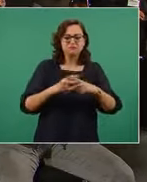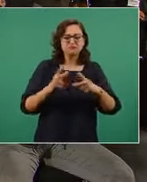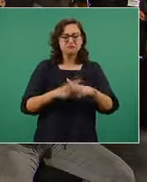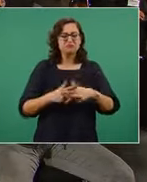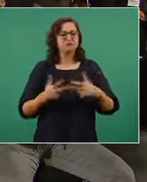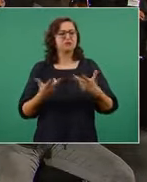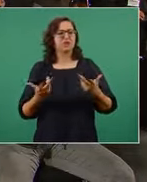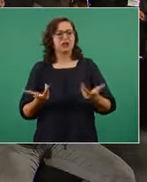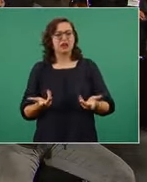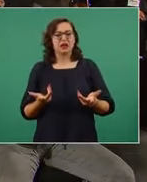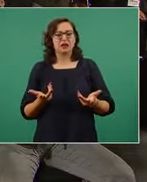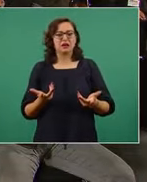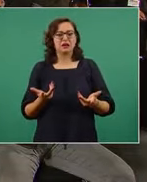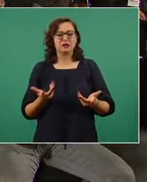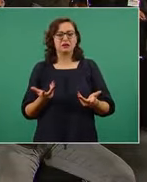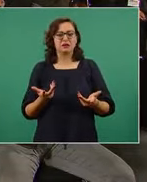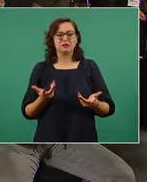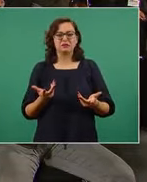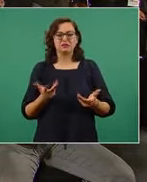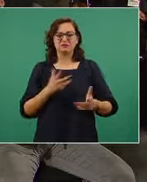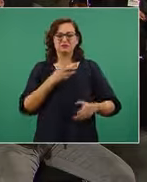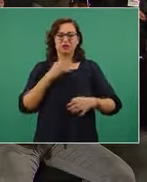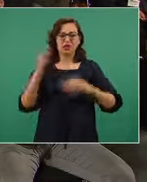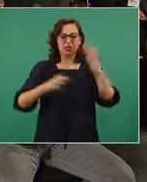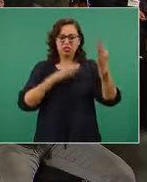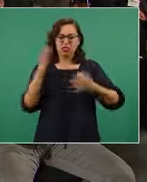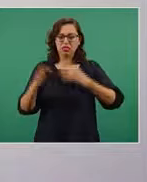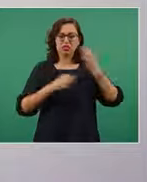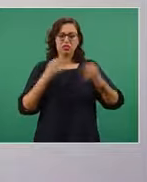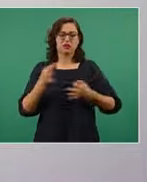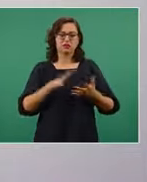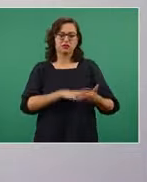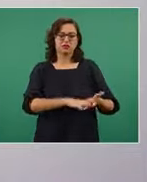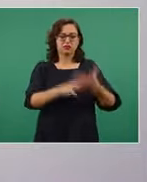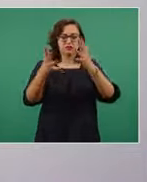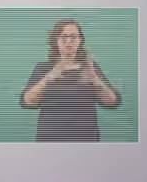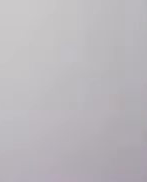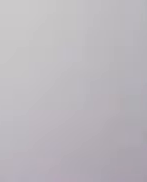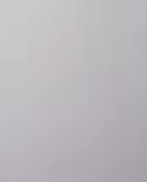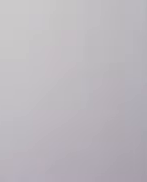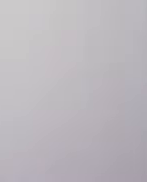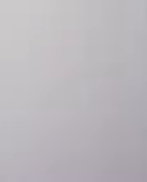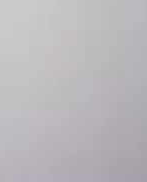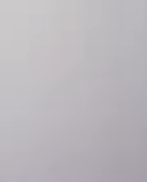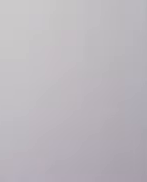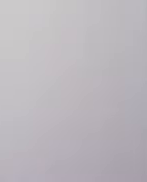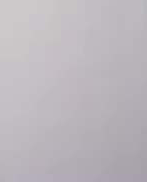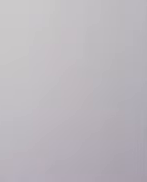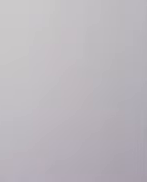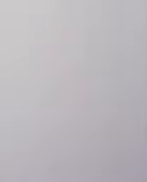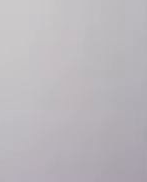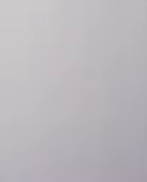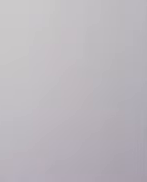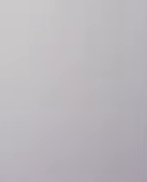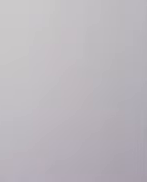donde se difunde la violencia, el racismo. La vez pasada lo